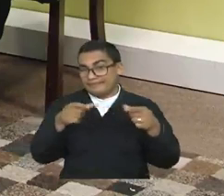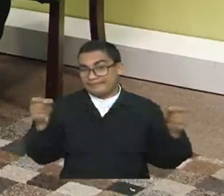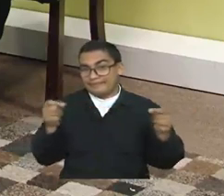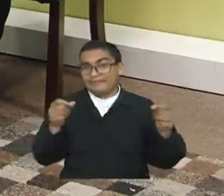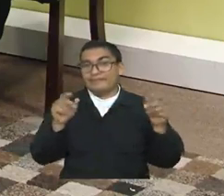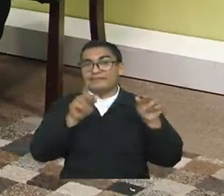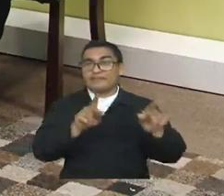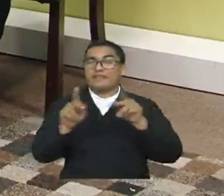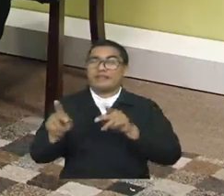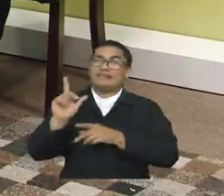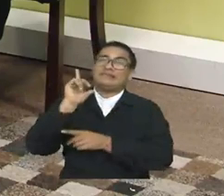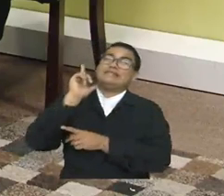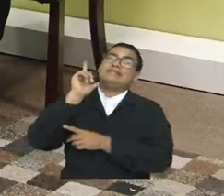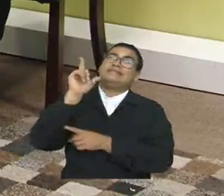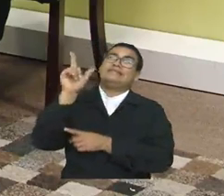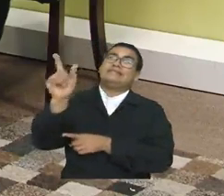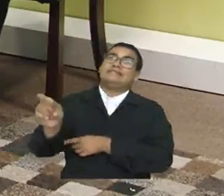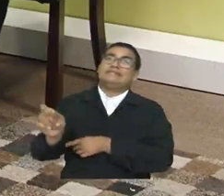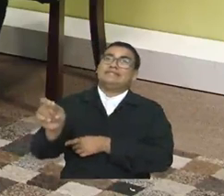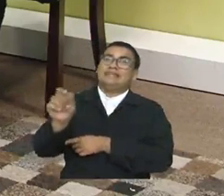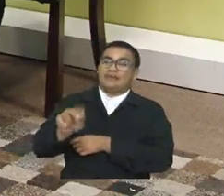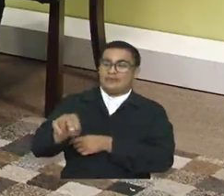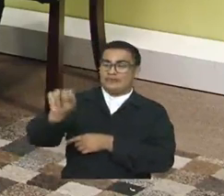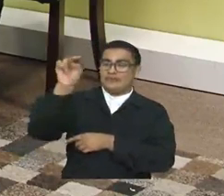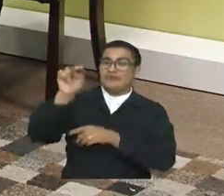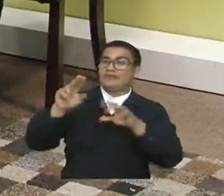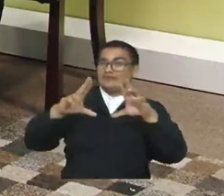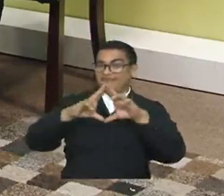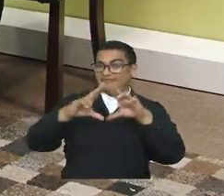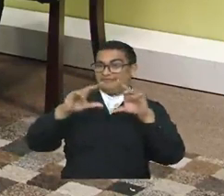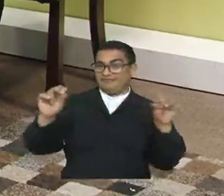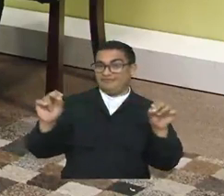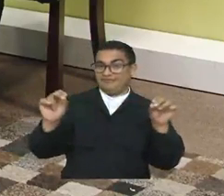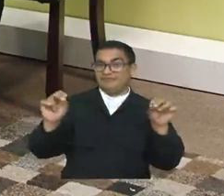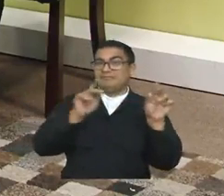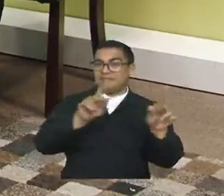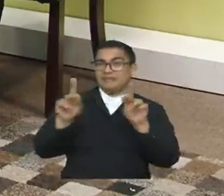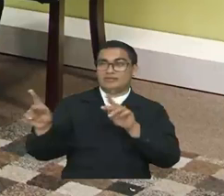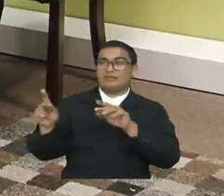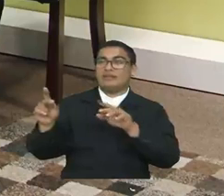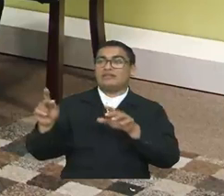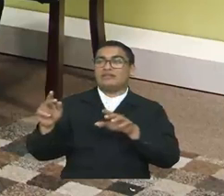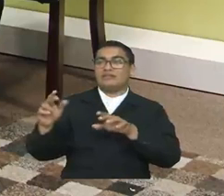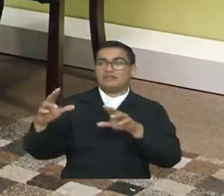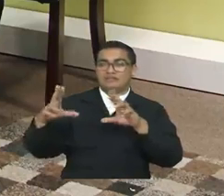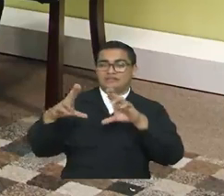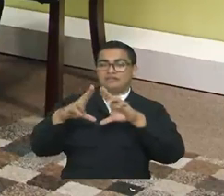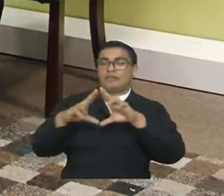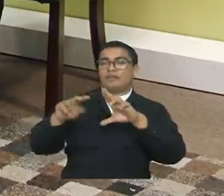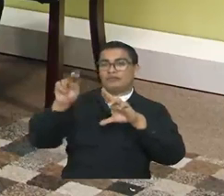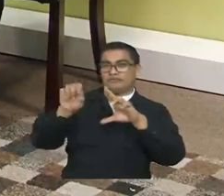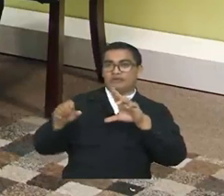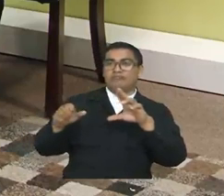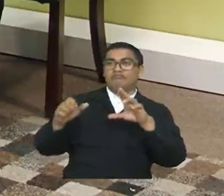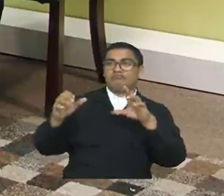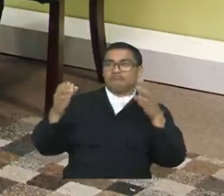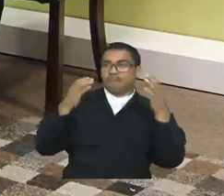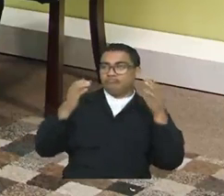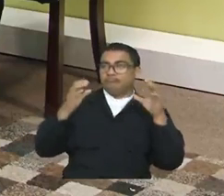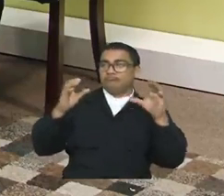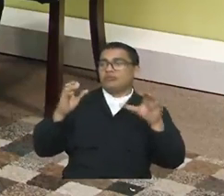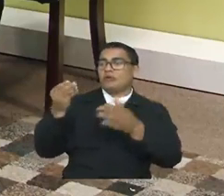los departamentos del norte de Nicaragua, todavía los que viven en el Atlántico sí tienen la oportunidad porque van a